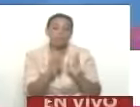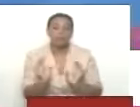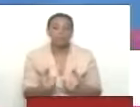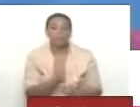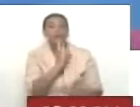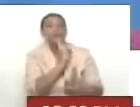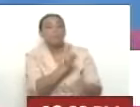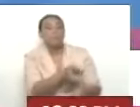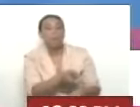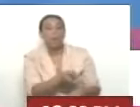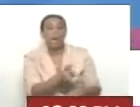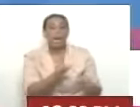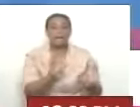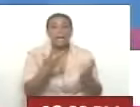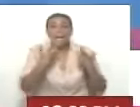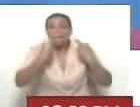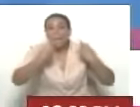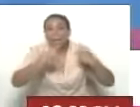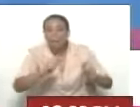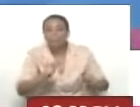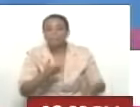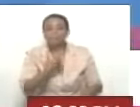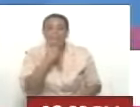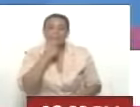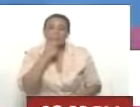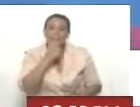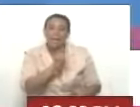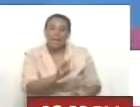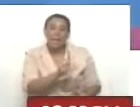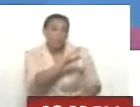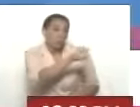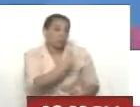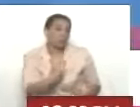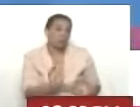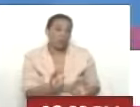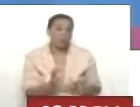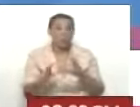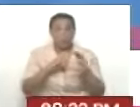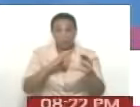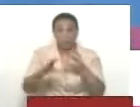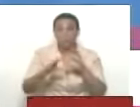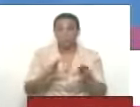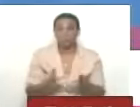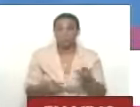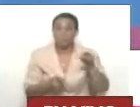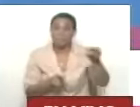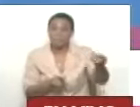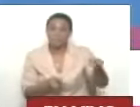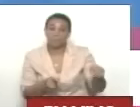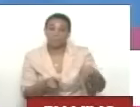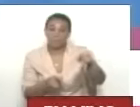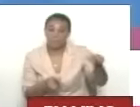doy una respuesta caraqueña en inglés a ustedes porque seguimos conversando con ellos.